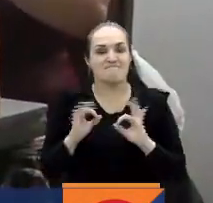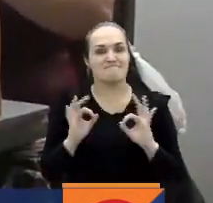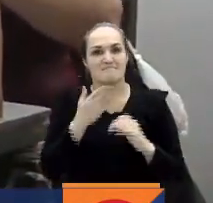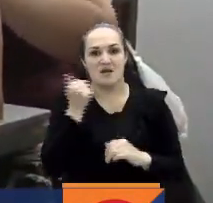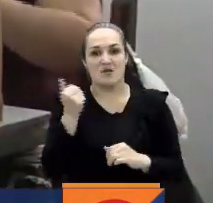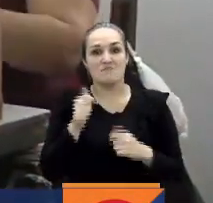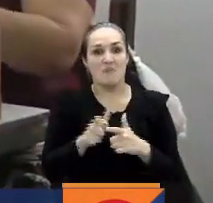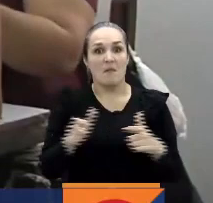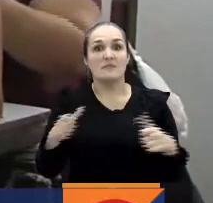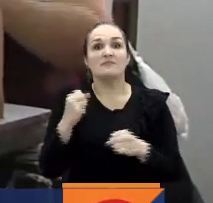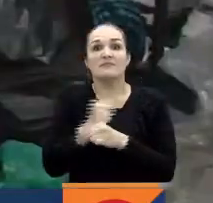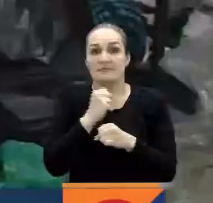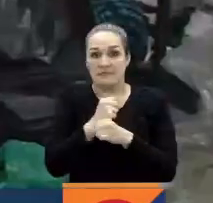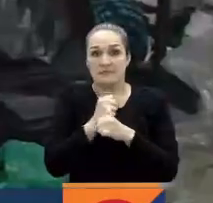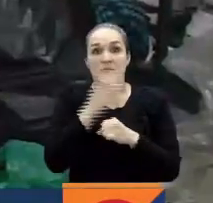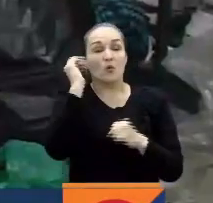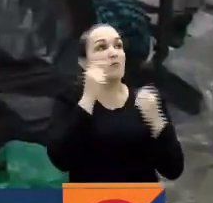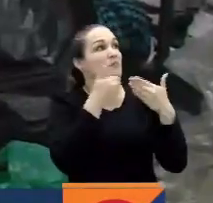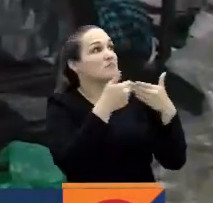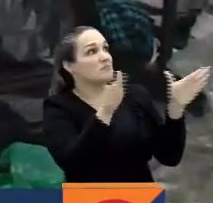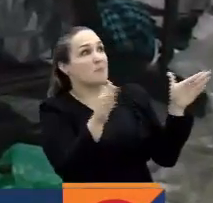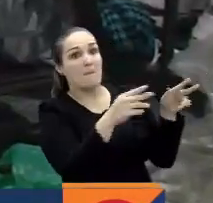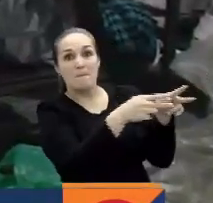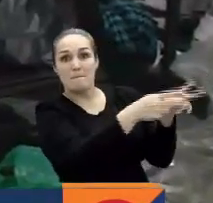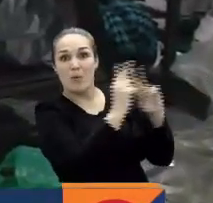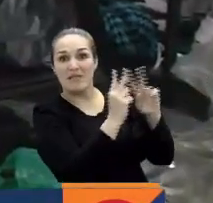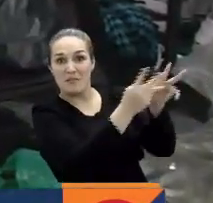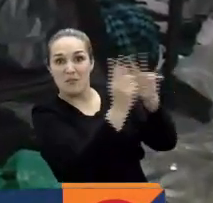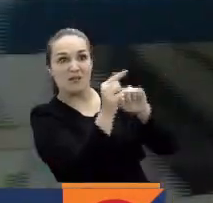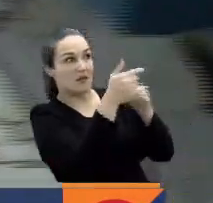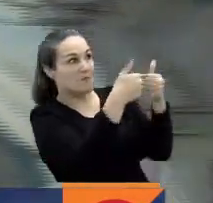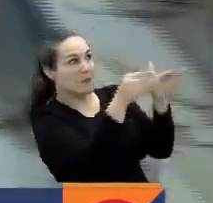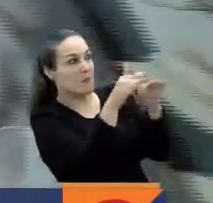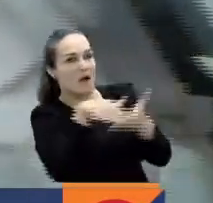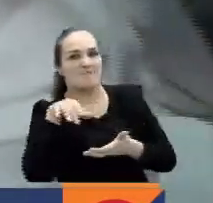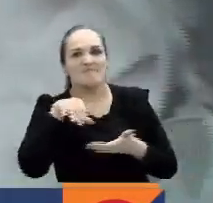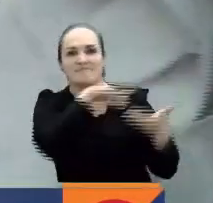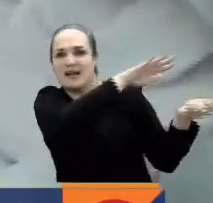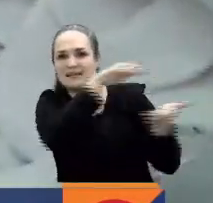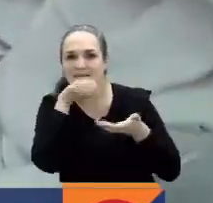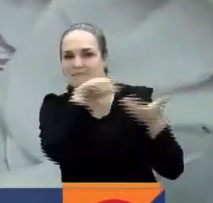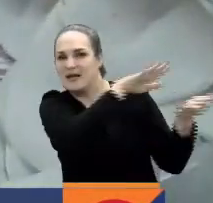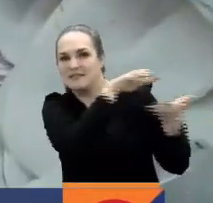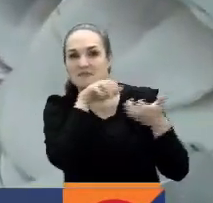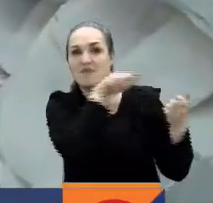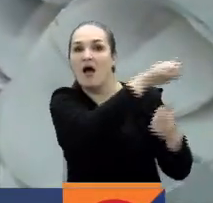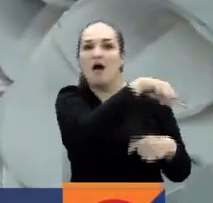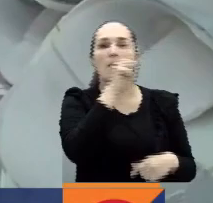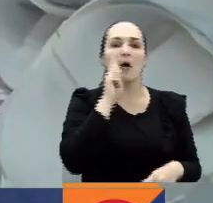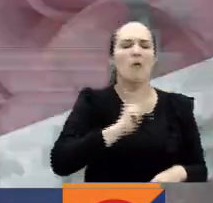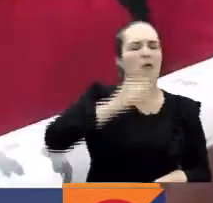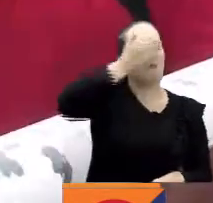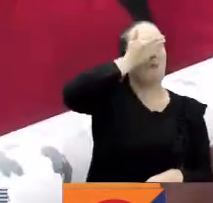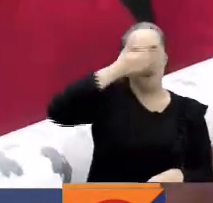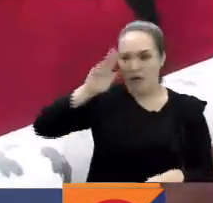seguirá creciendo porque la apertura de los puentes abrirá la posibilidad de que sus productos sean conocidos en